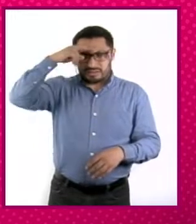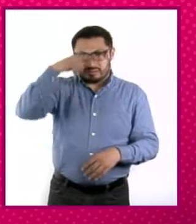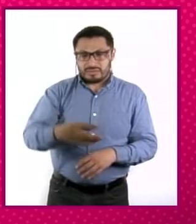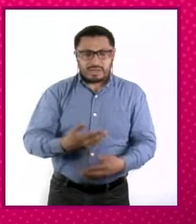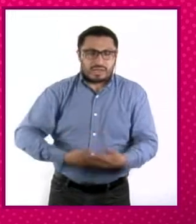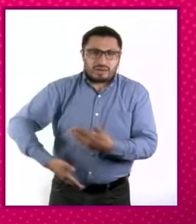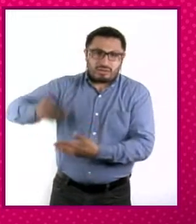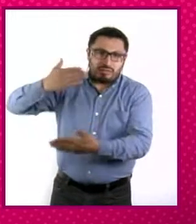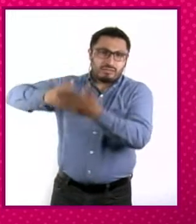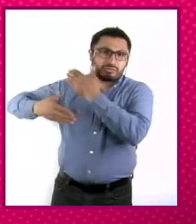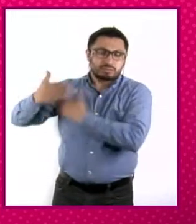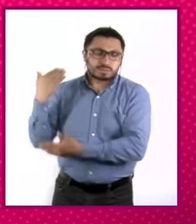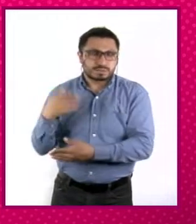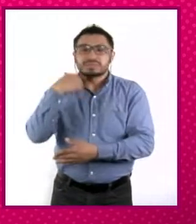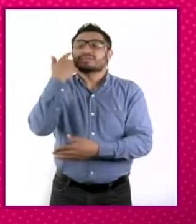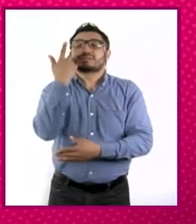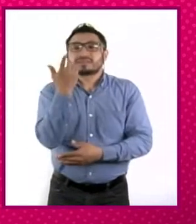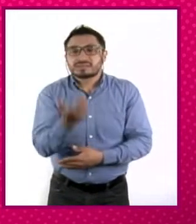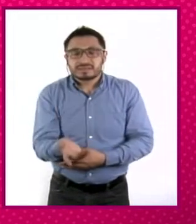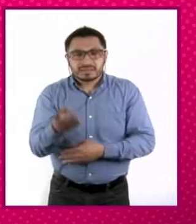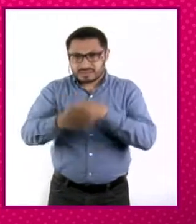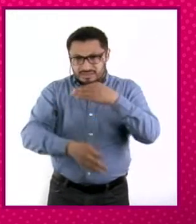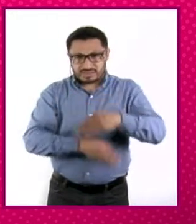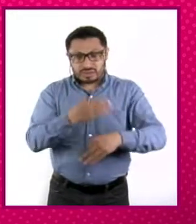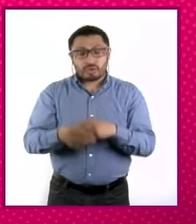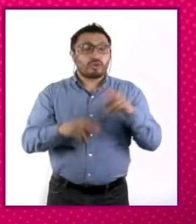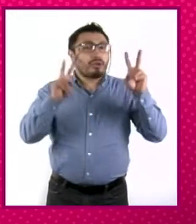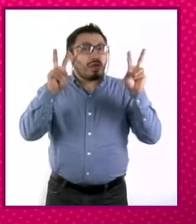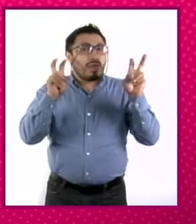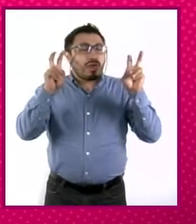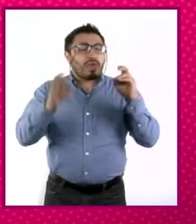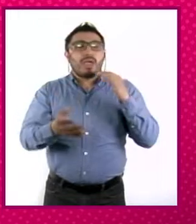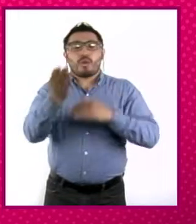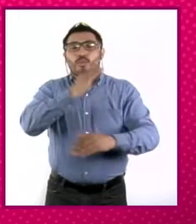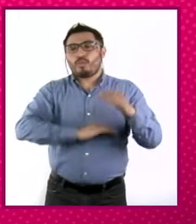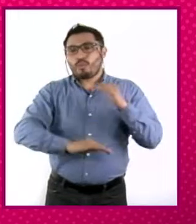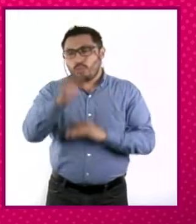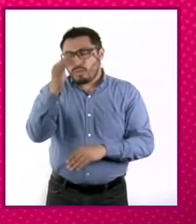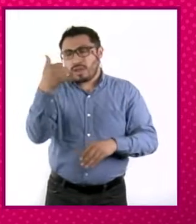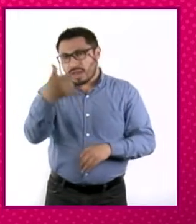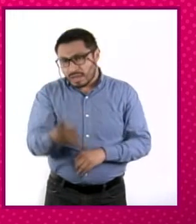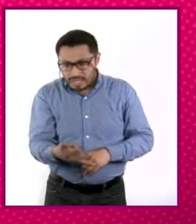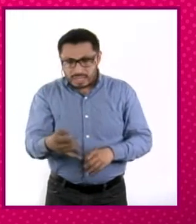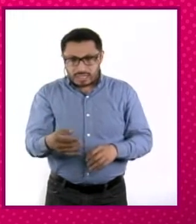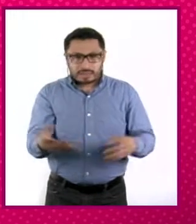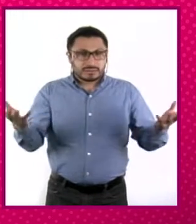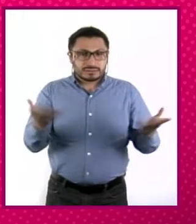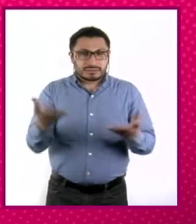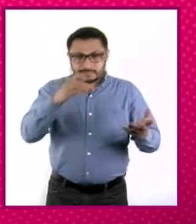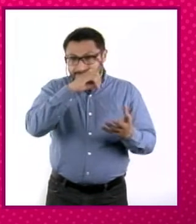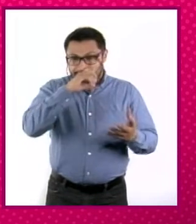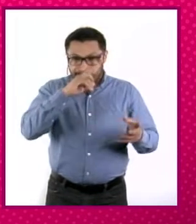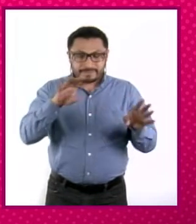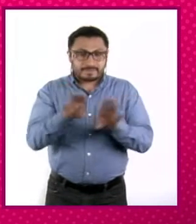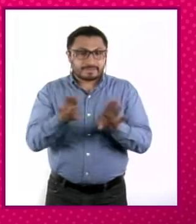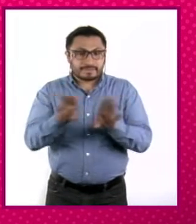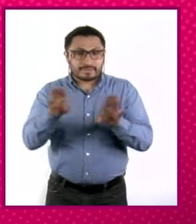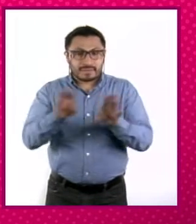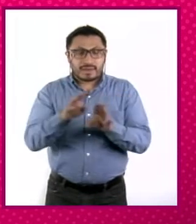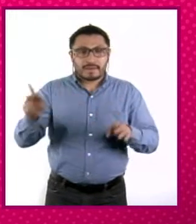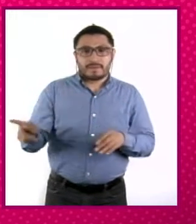colonia. Querían que todos, y lo pongo entre comillas, progresáramos y nos hiciéramos lo más parecido posibles a